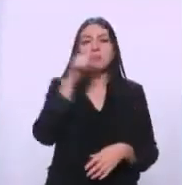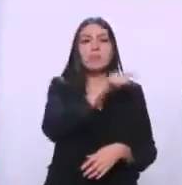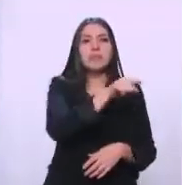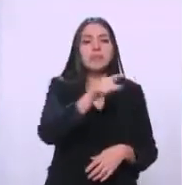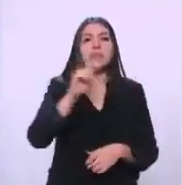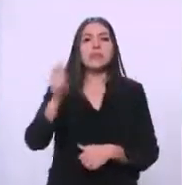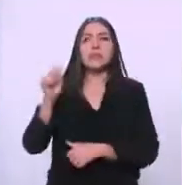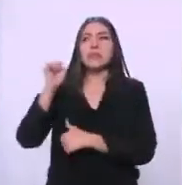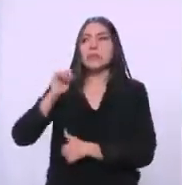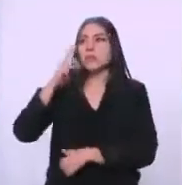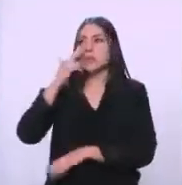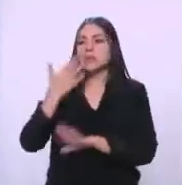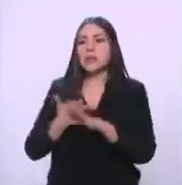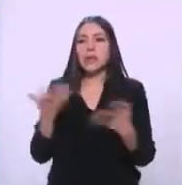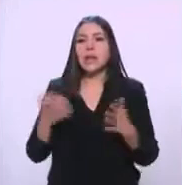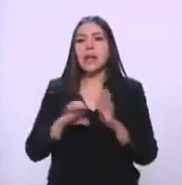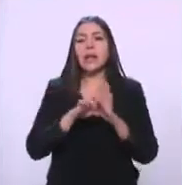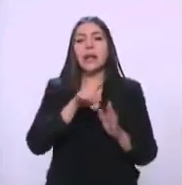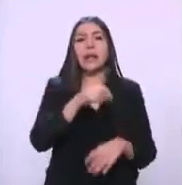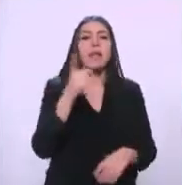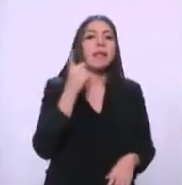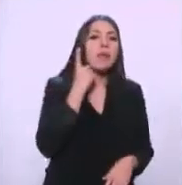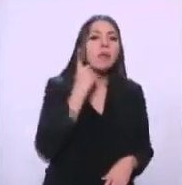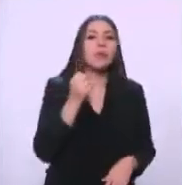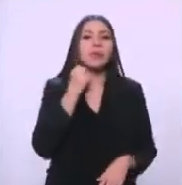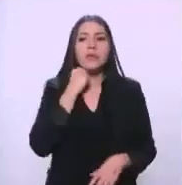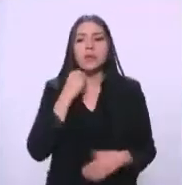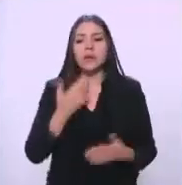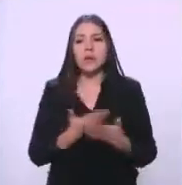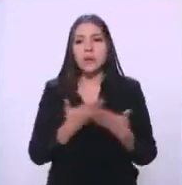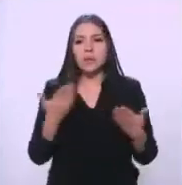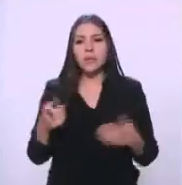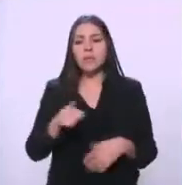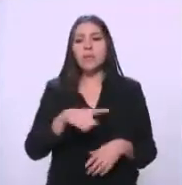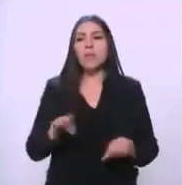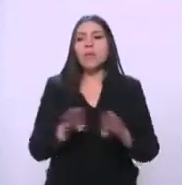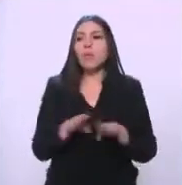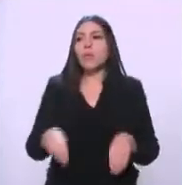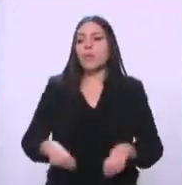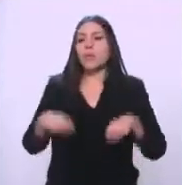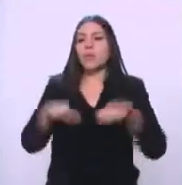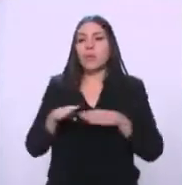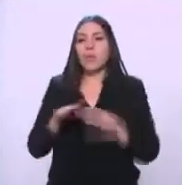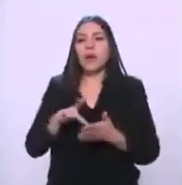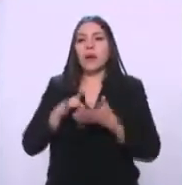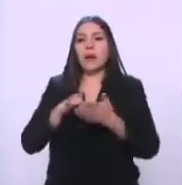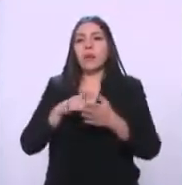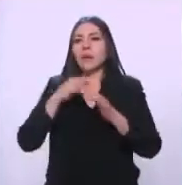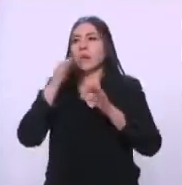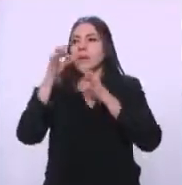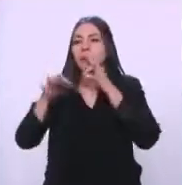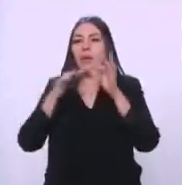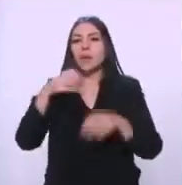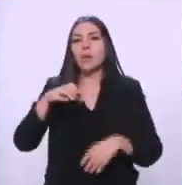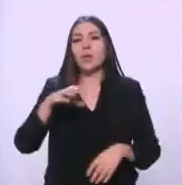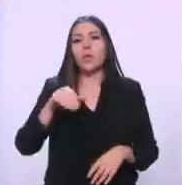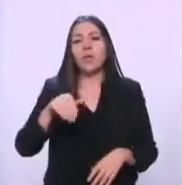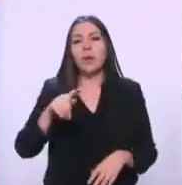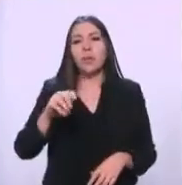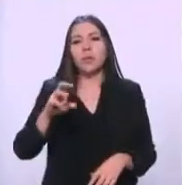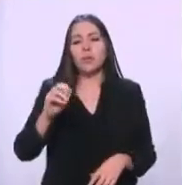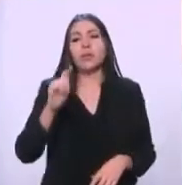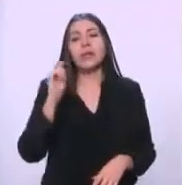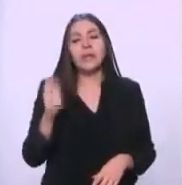como diputados o como senadores? ¿Cómo lo vio esto, sobre todo después de haber colaborado en la campaña de Kumamoto, que precisamente,